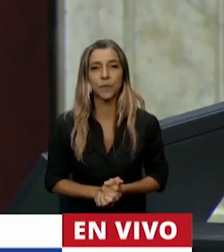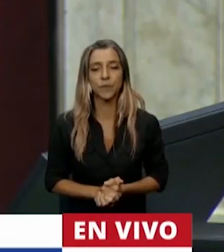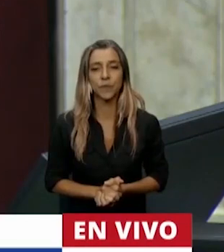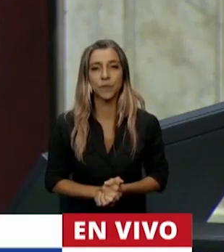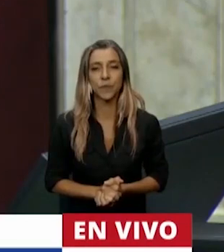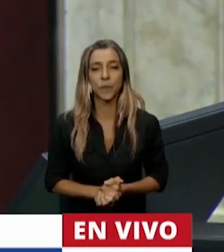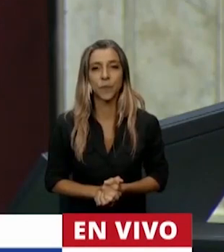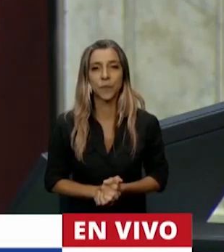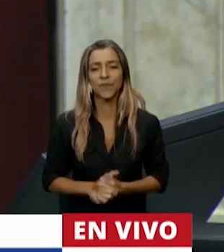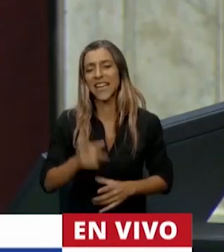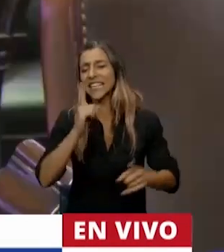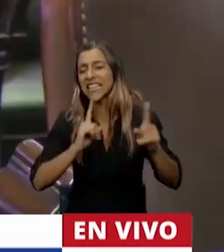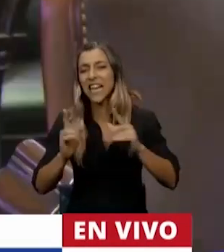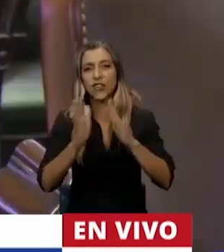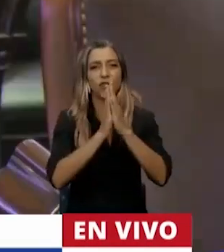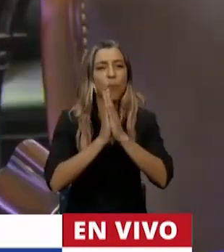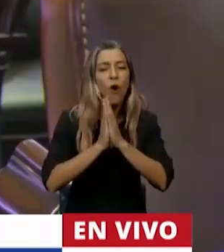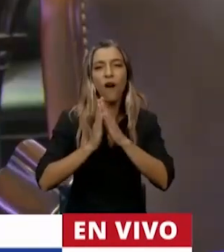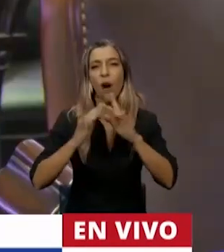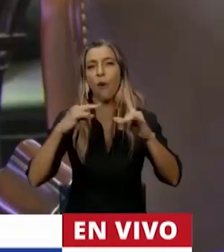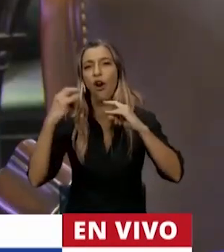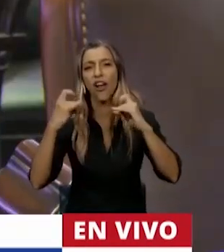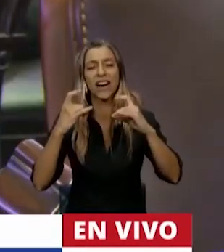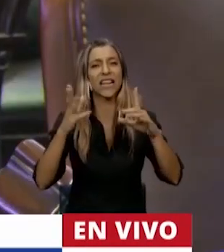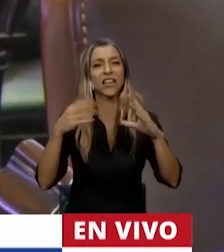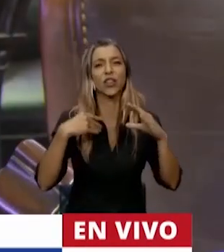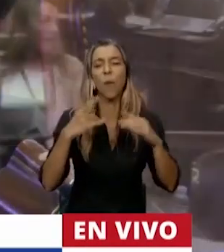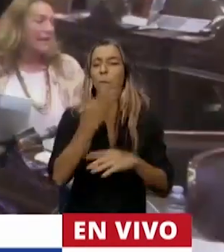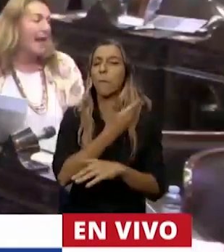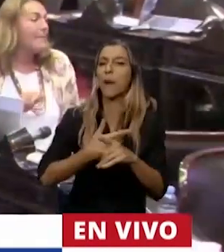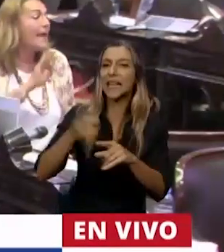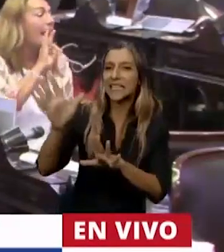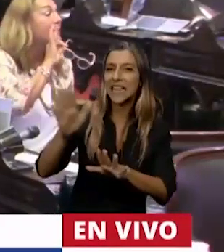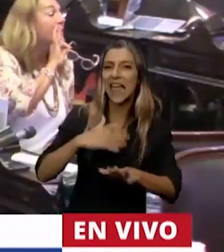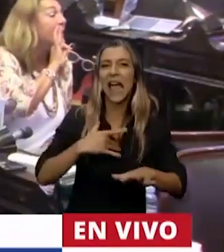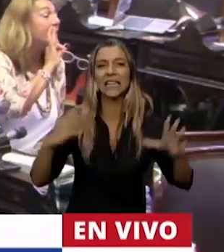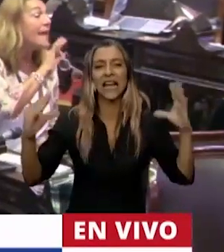Silencio, presidente. Por favor. Presidente.